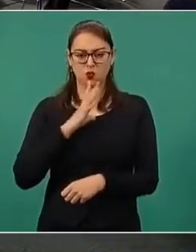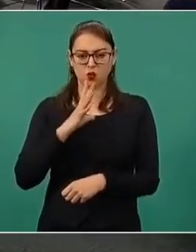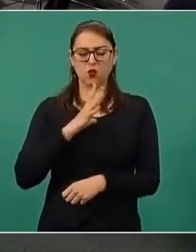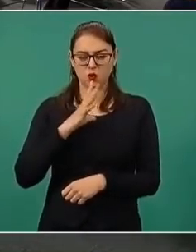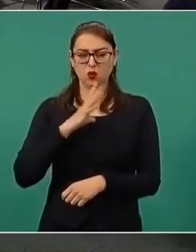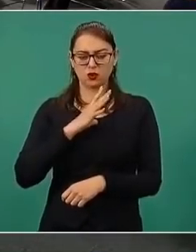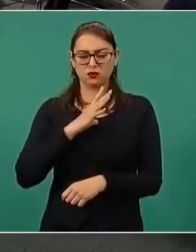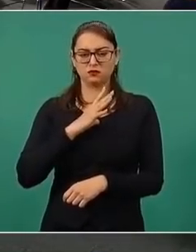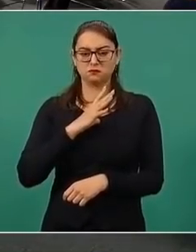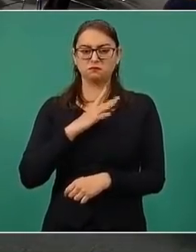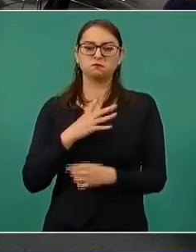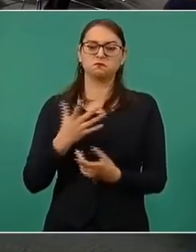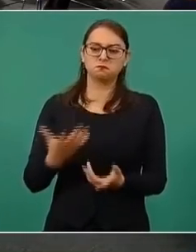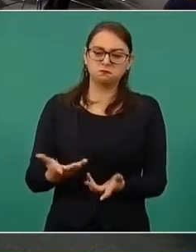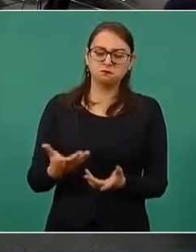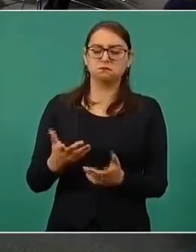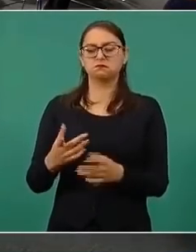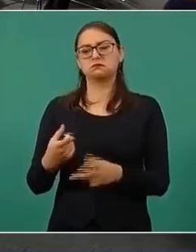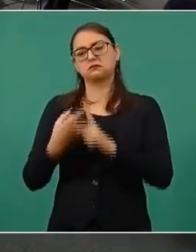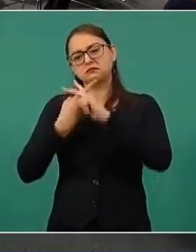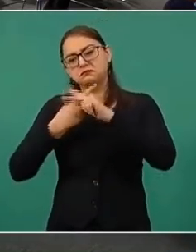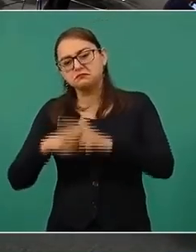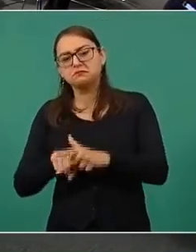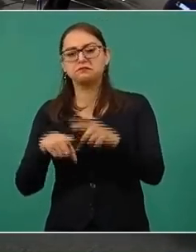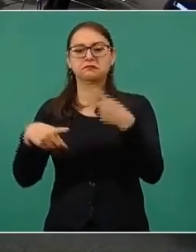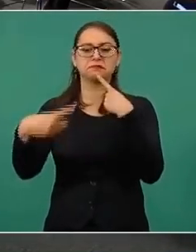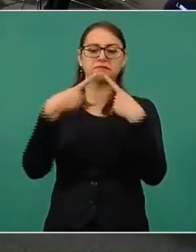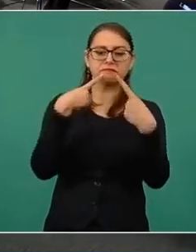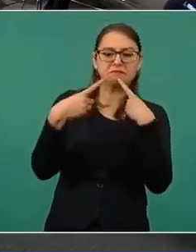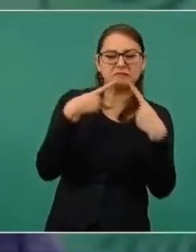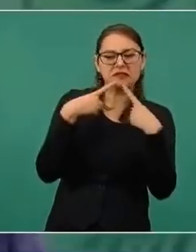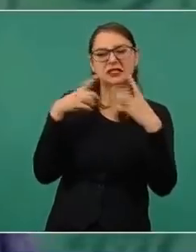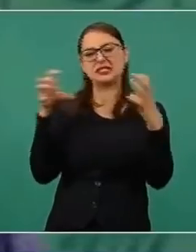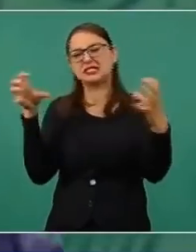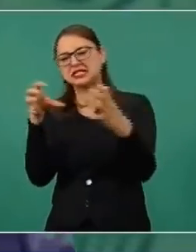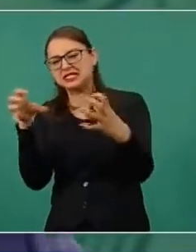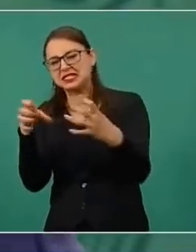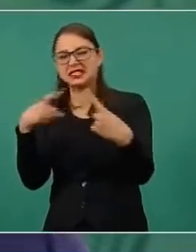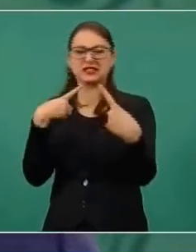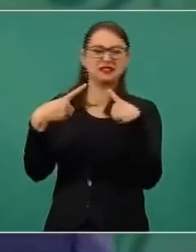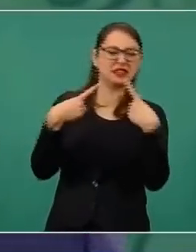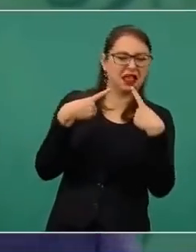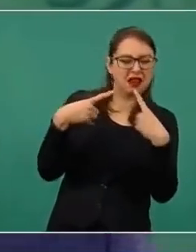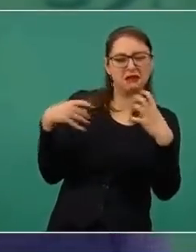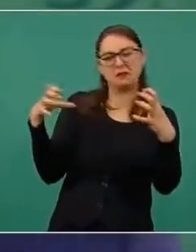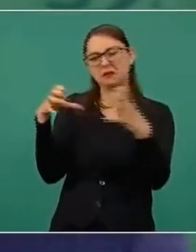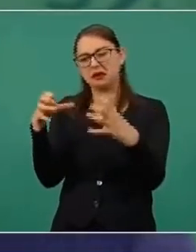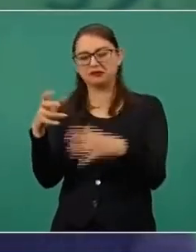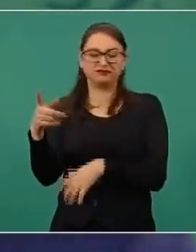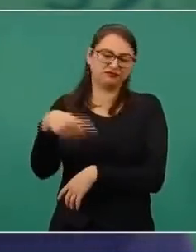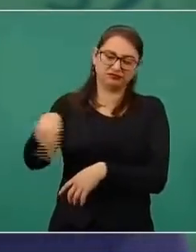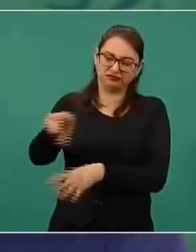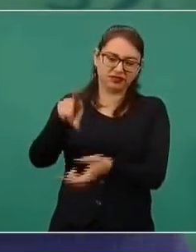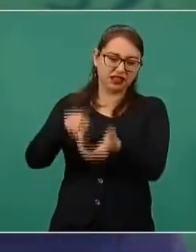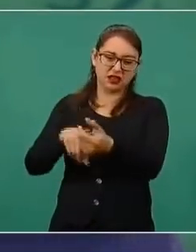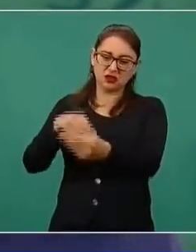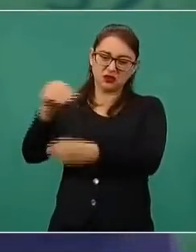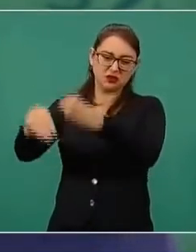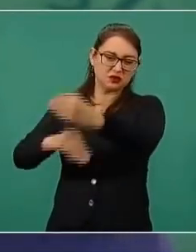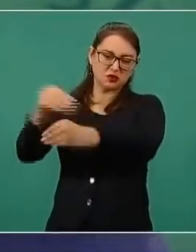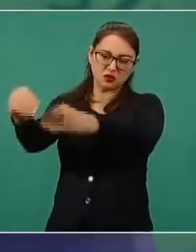hay diálogo o no diálogo, están en eso, ¿no? Y